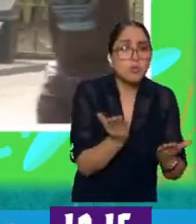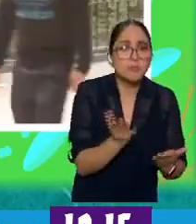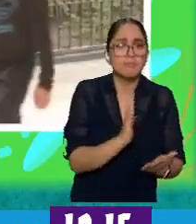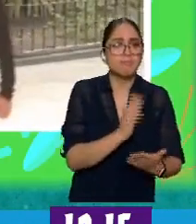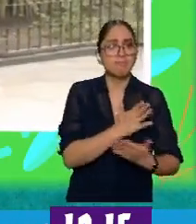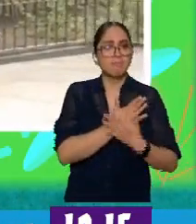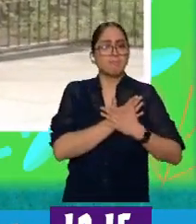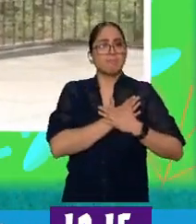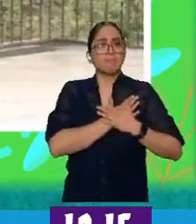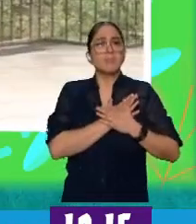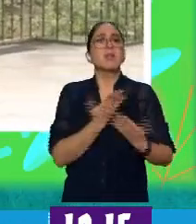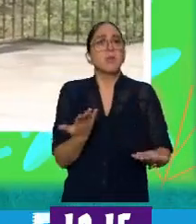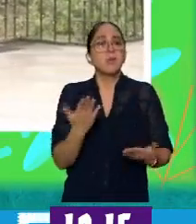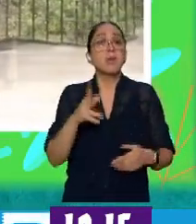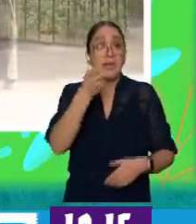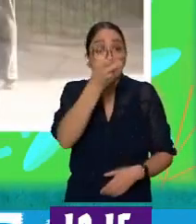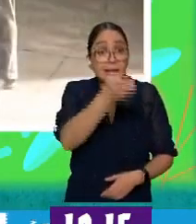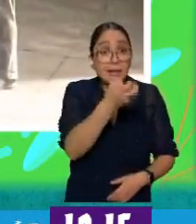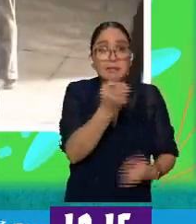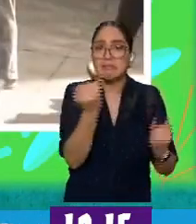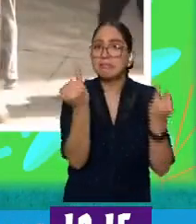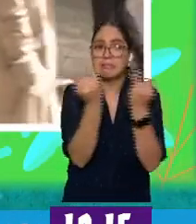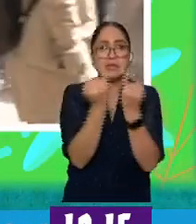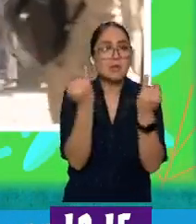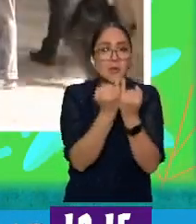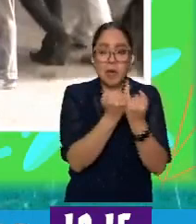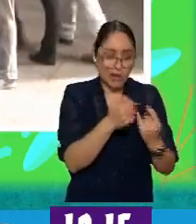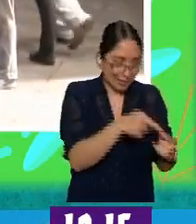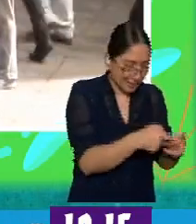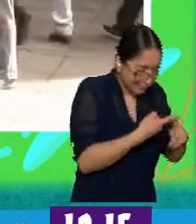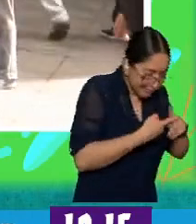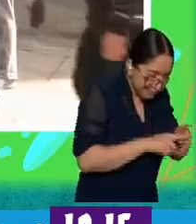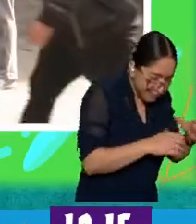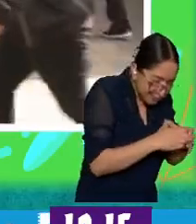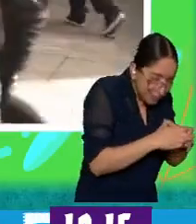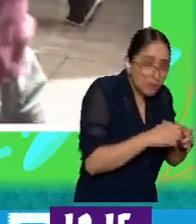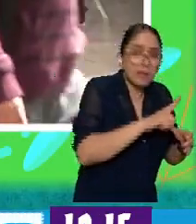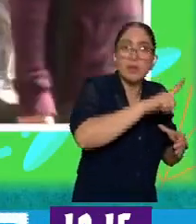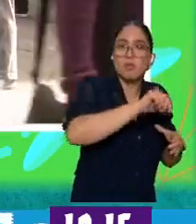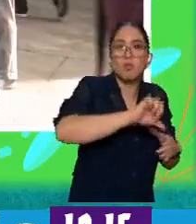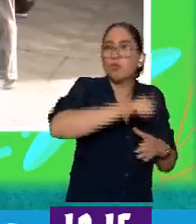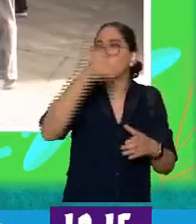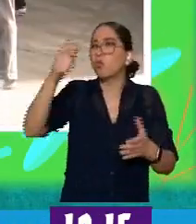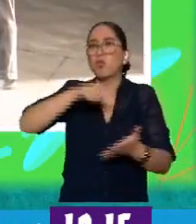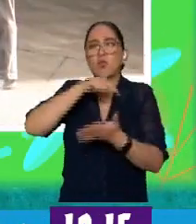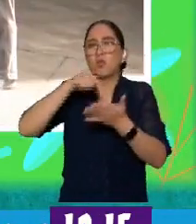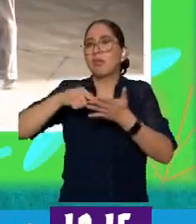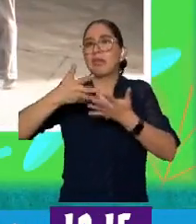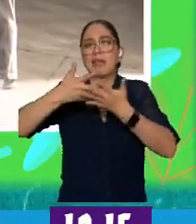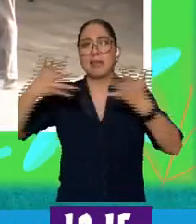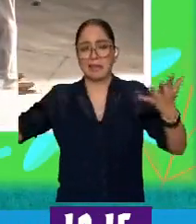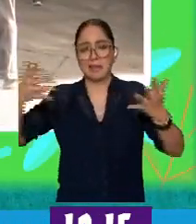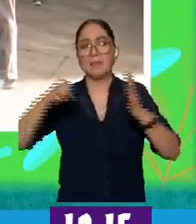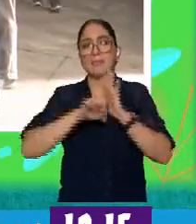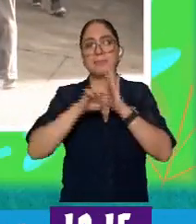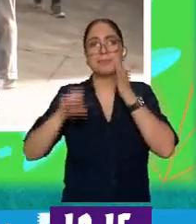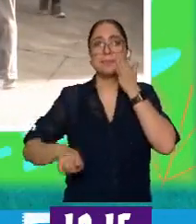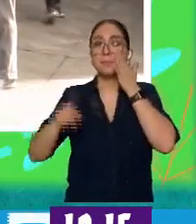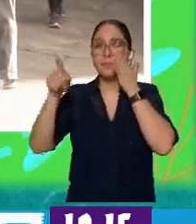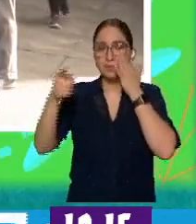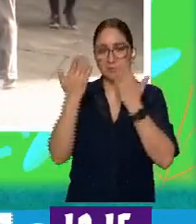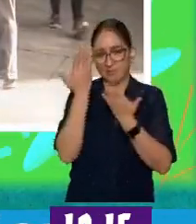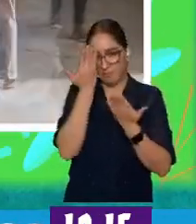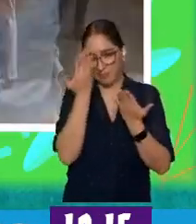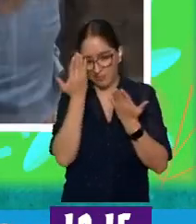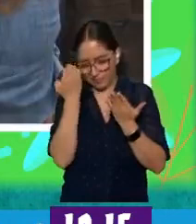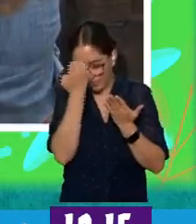¿sí? Eso también pasa a nivel macro. Por ejemplo, se ha estudiado esto en las sociedades primitivas,